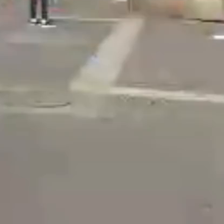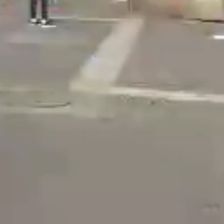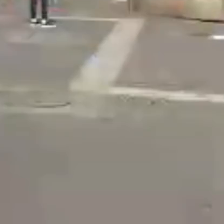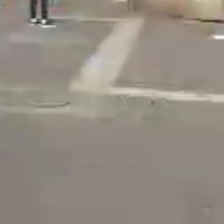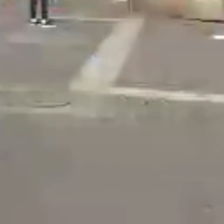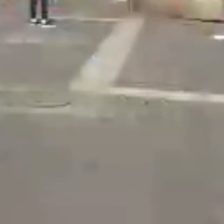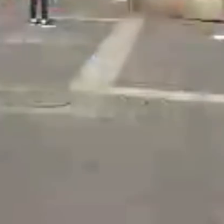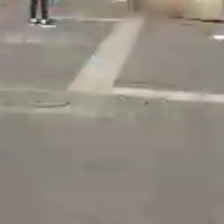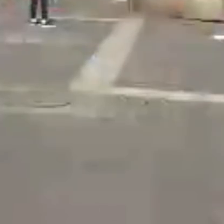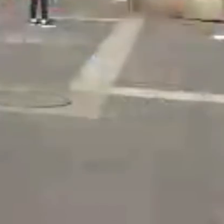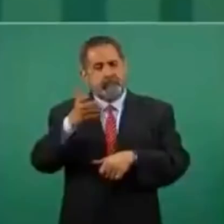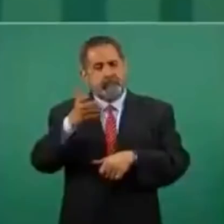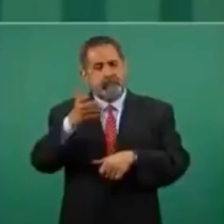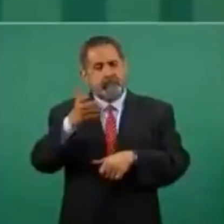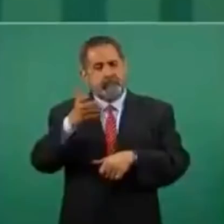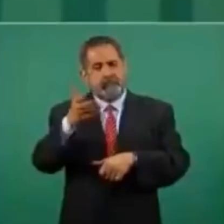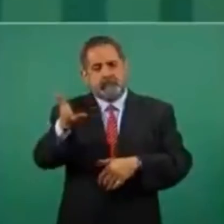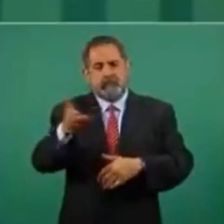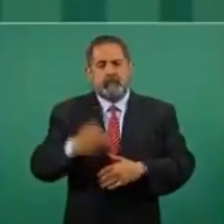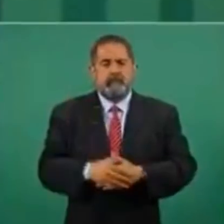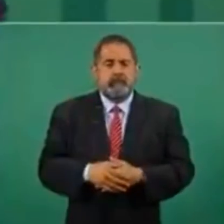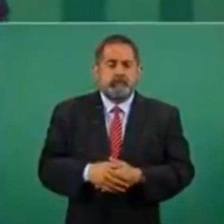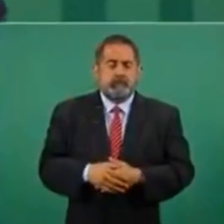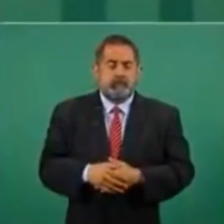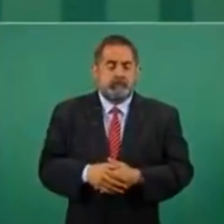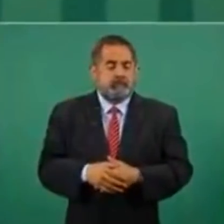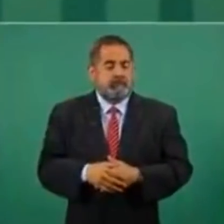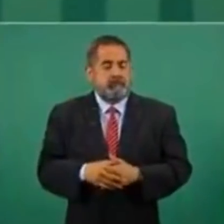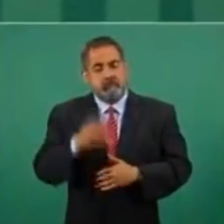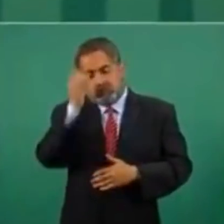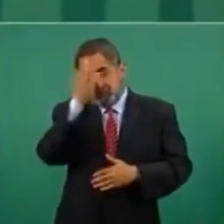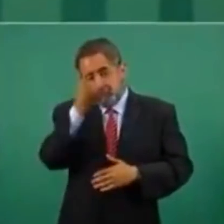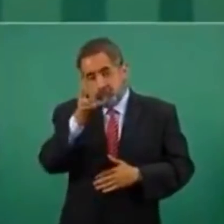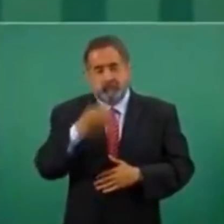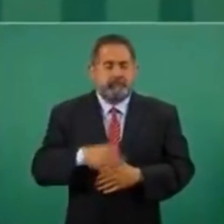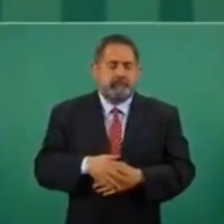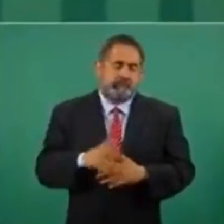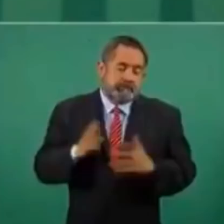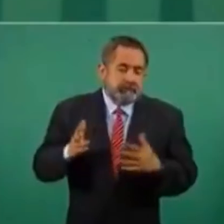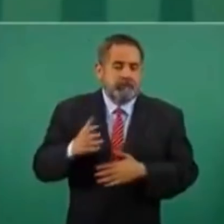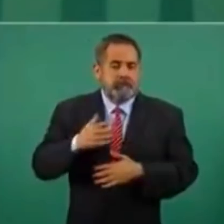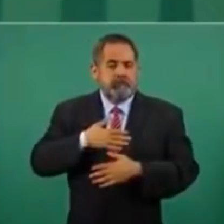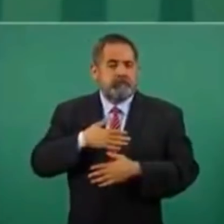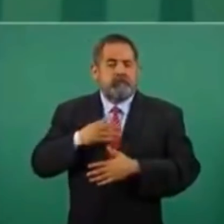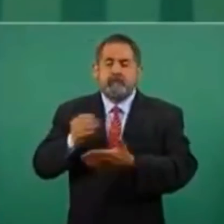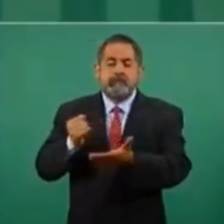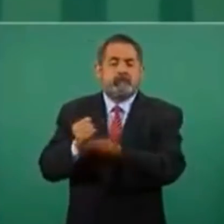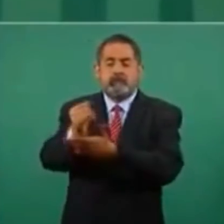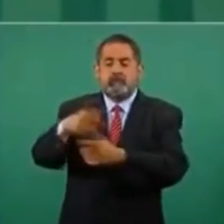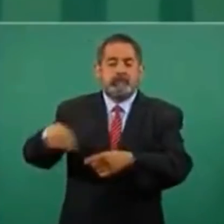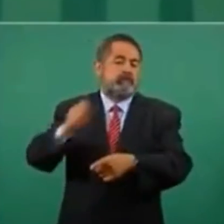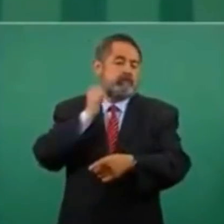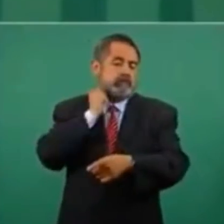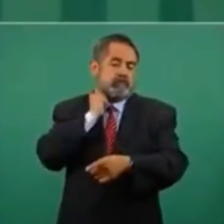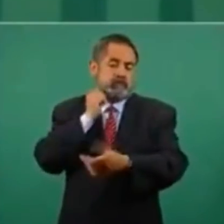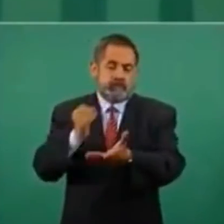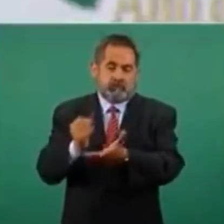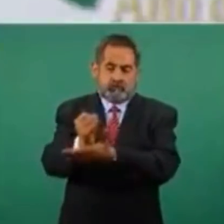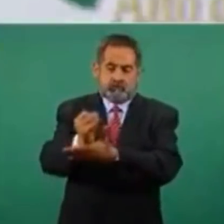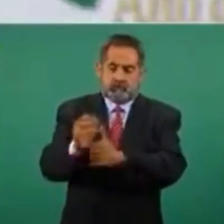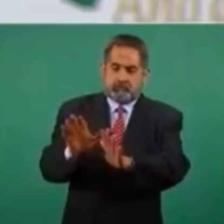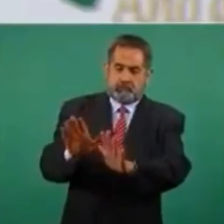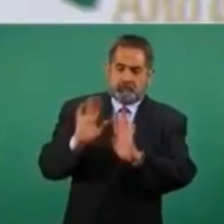legisladores. Vamos a ver y escuchar. La decisión que tomaron los senadores,